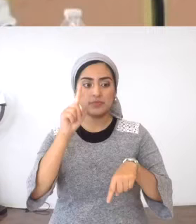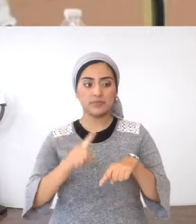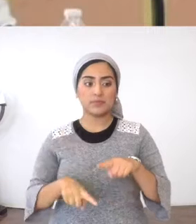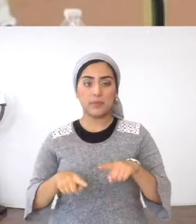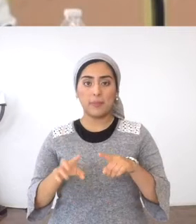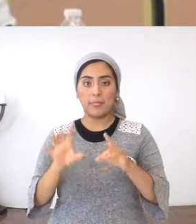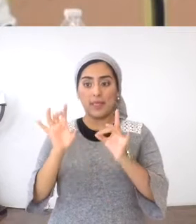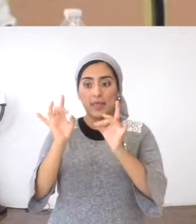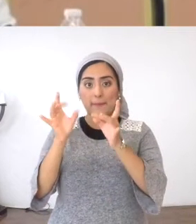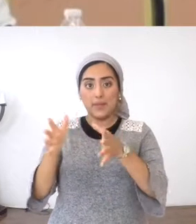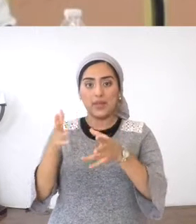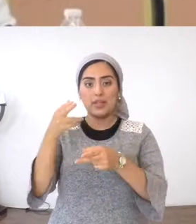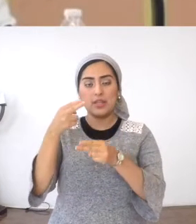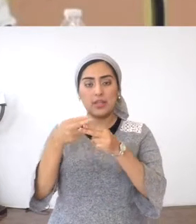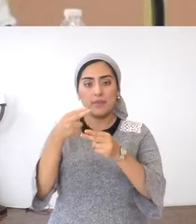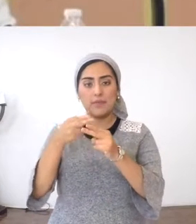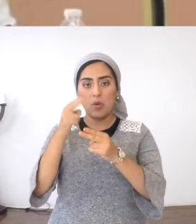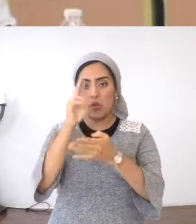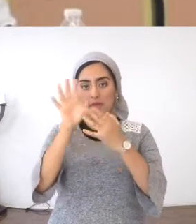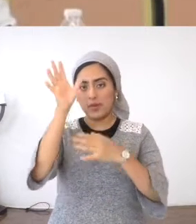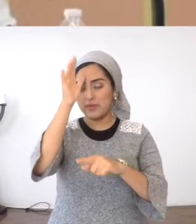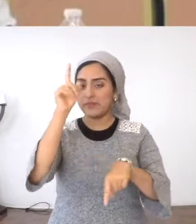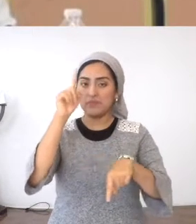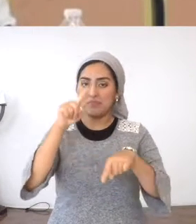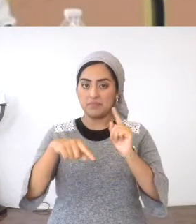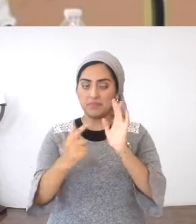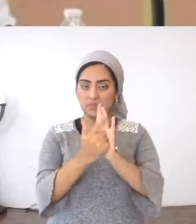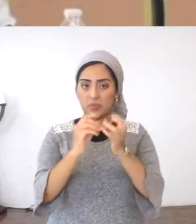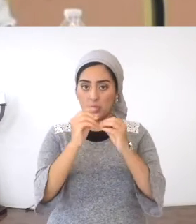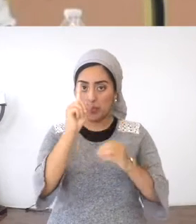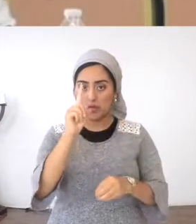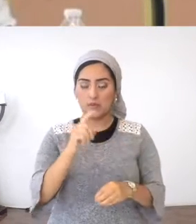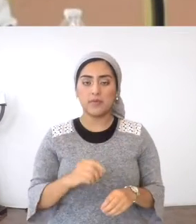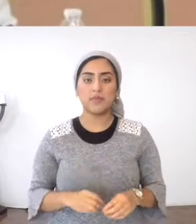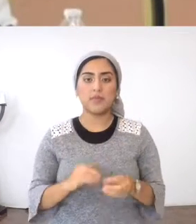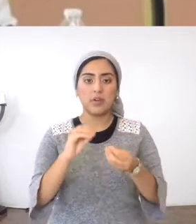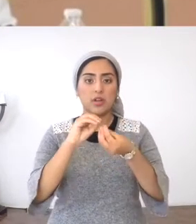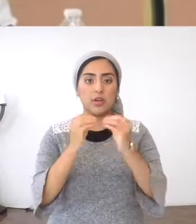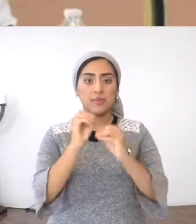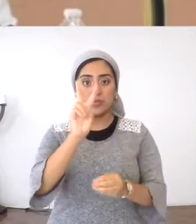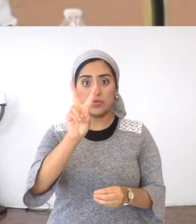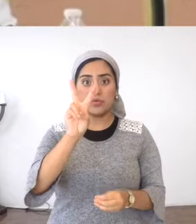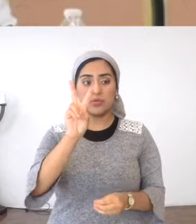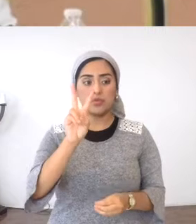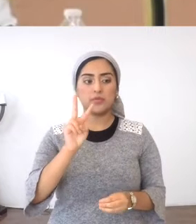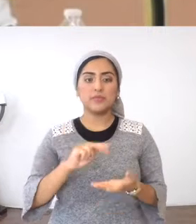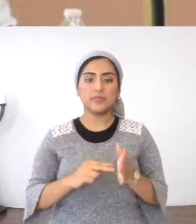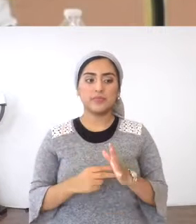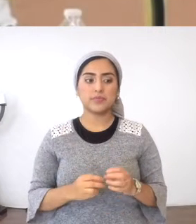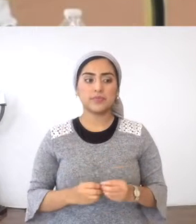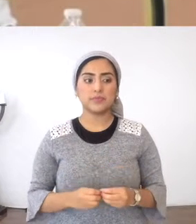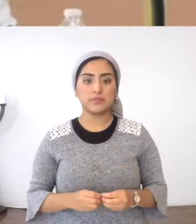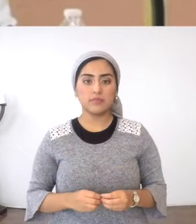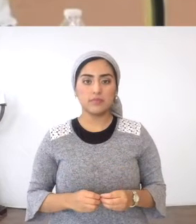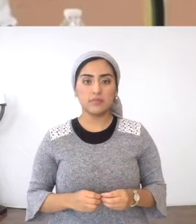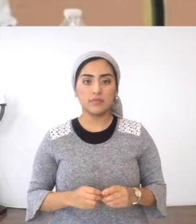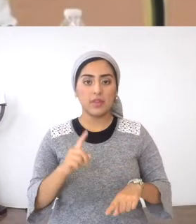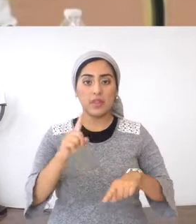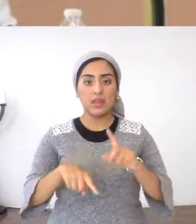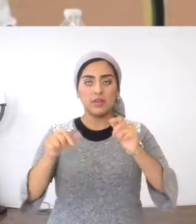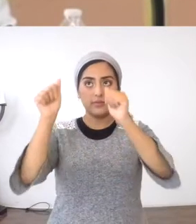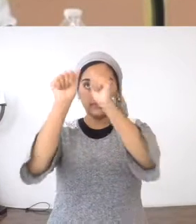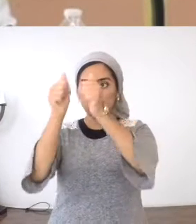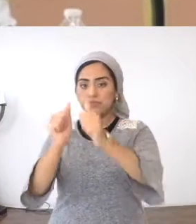No maldecir El nombre Del Todopoderoso No blasfemar Como número Como dos Es No